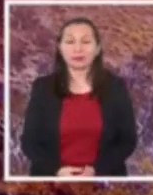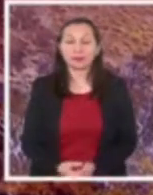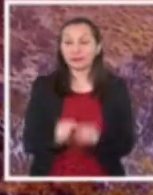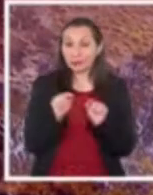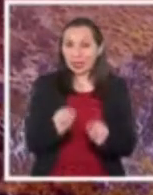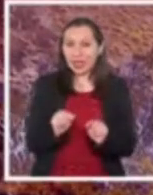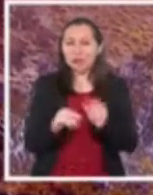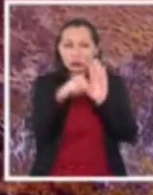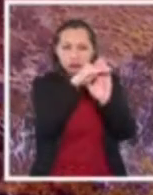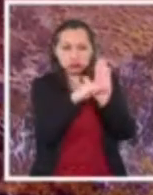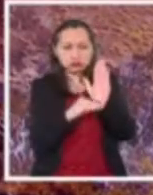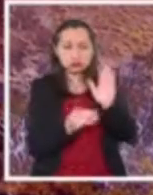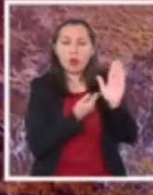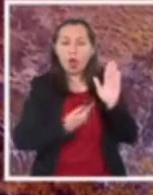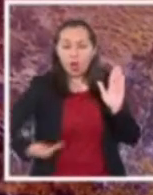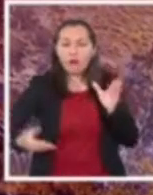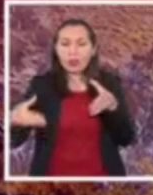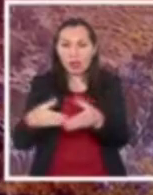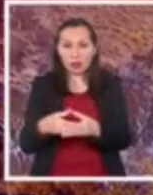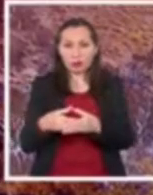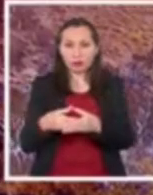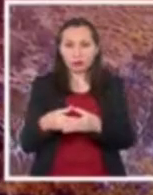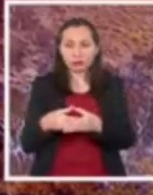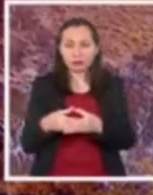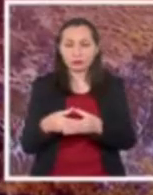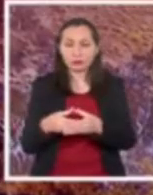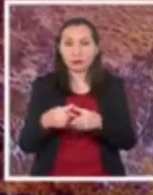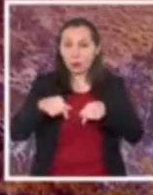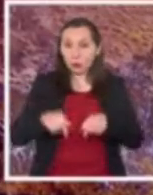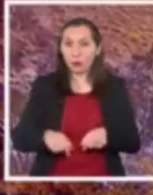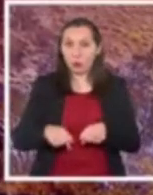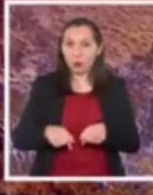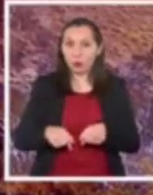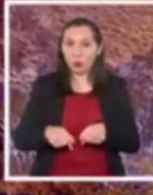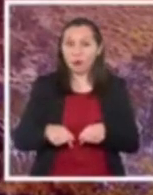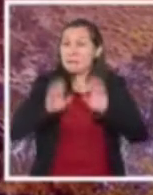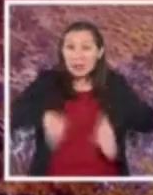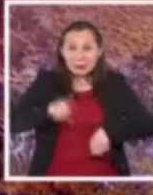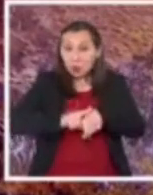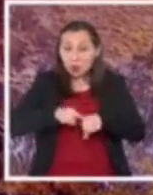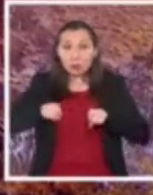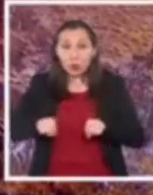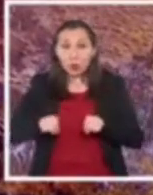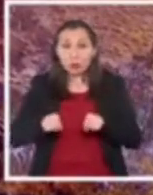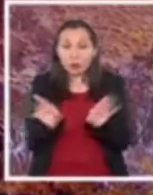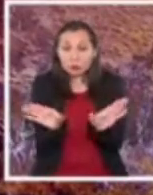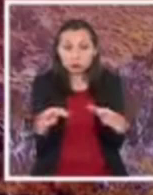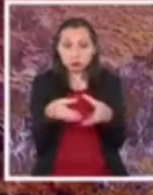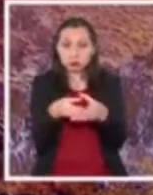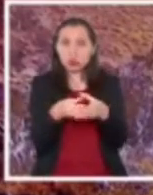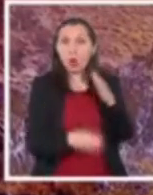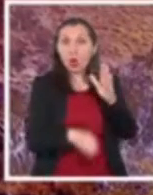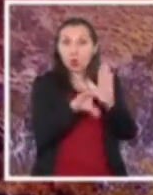Esta es la agenda del gobierno que hoy mientras paralelamente el consejo constitucional